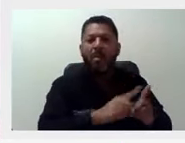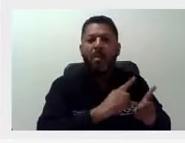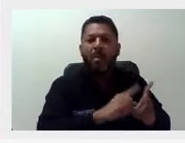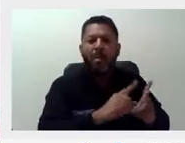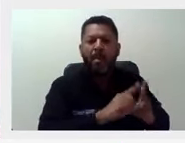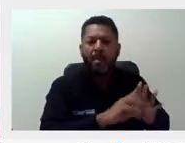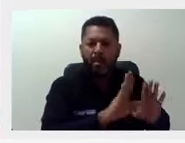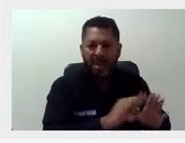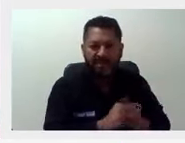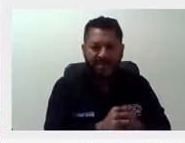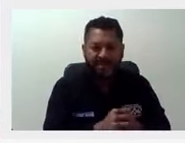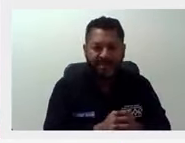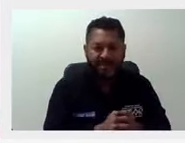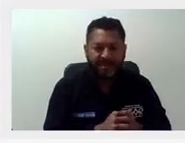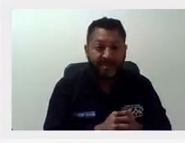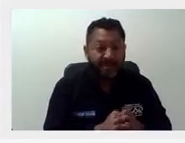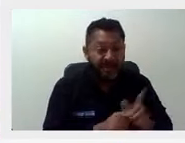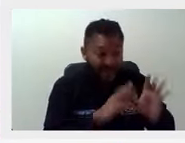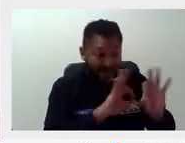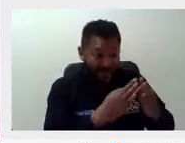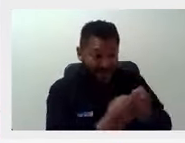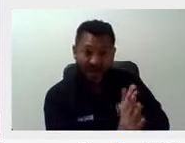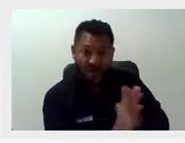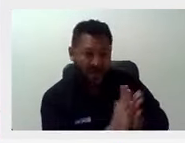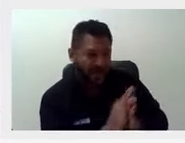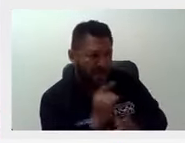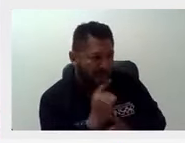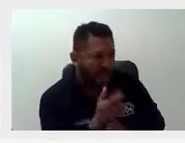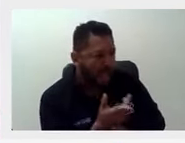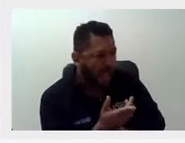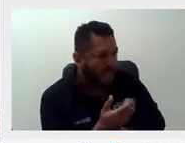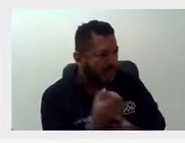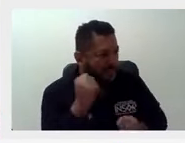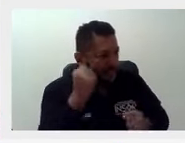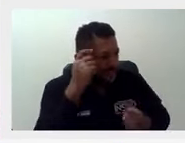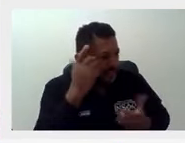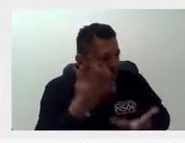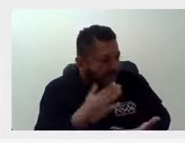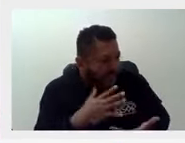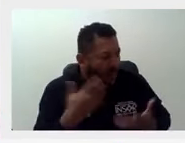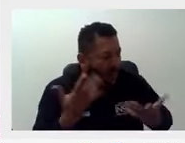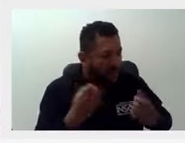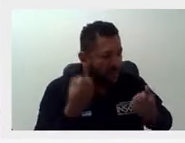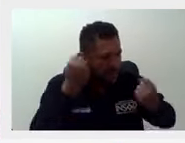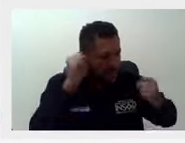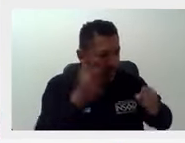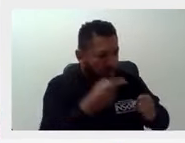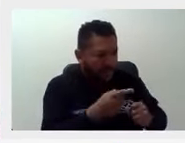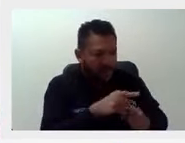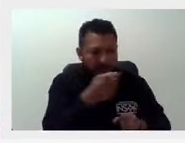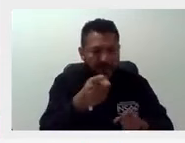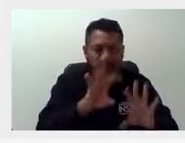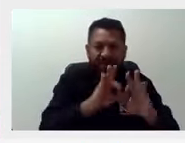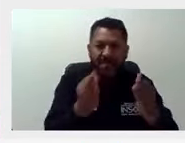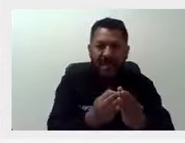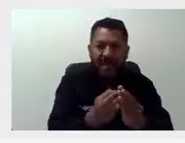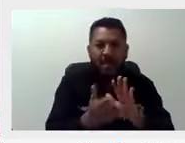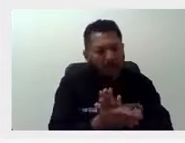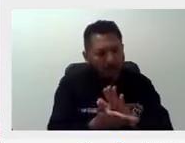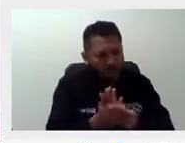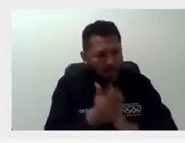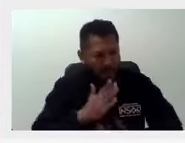algunas muy llenas de cosas y angustia y otras tomándolo tranquilamente. O sea, tenemos que mirar este momento